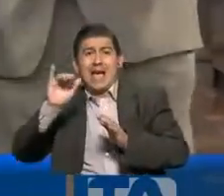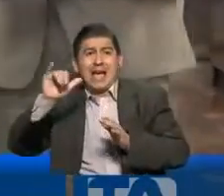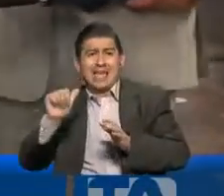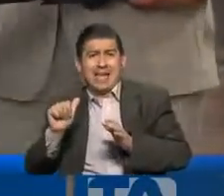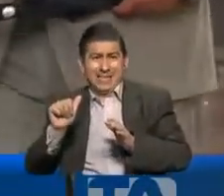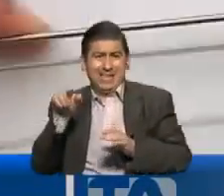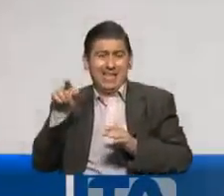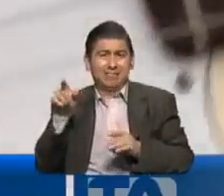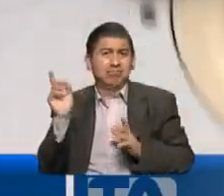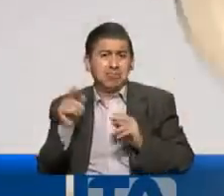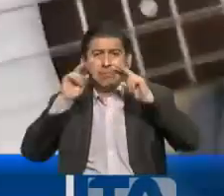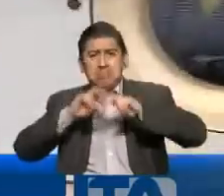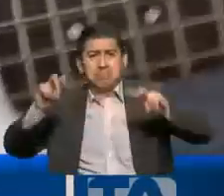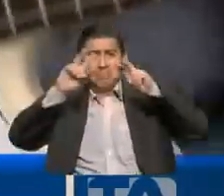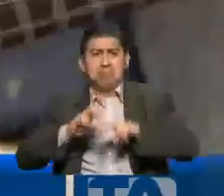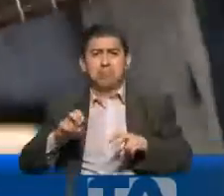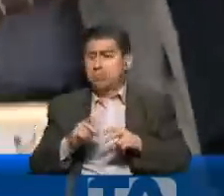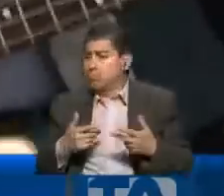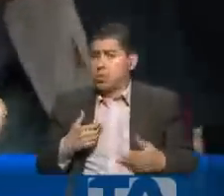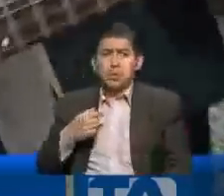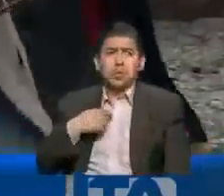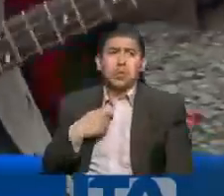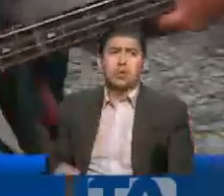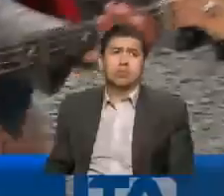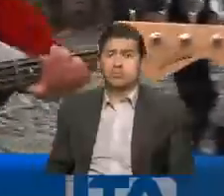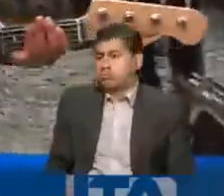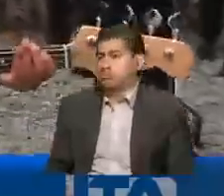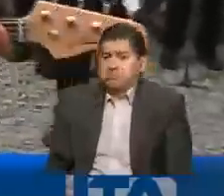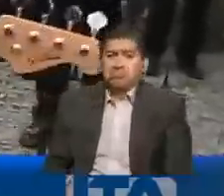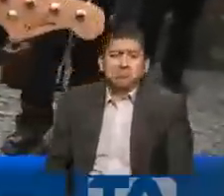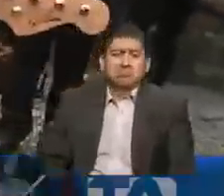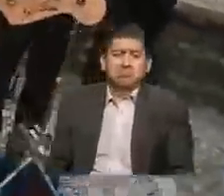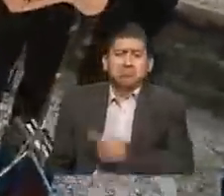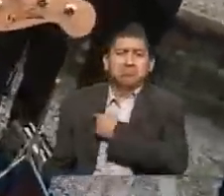peculado que enfrenta Yunda le tiene sin cuidados.